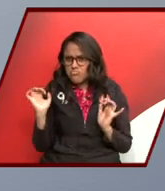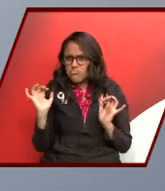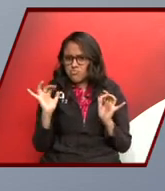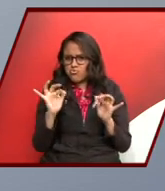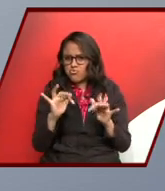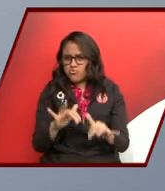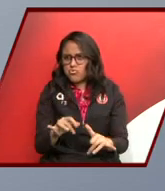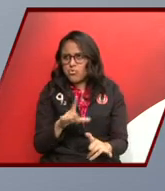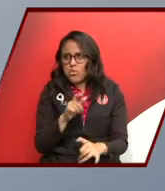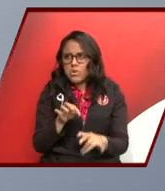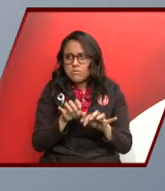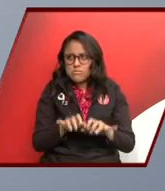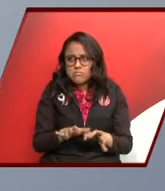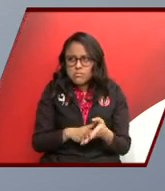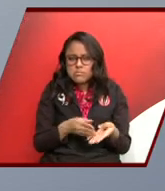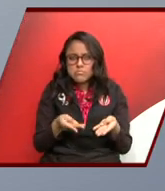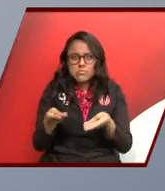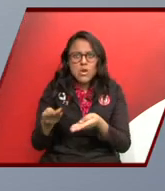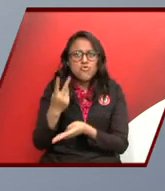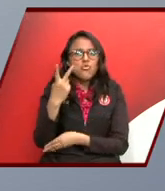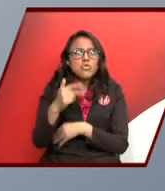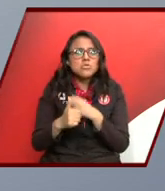contingente cuando ellos han metido escritos desde hace